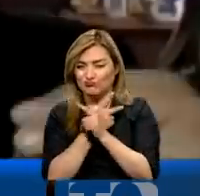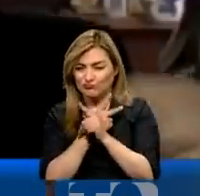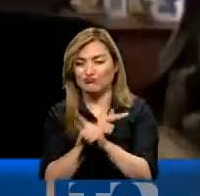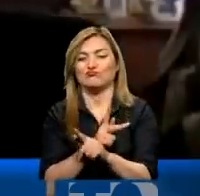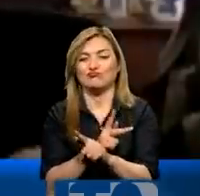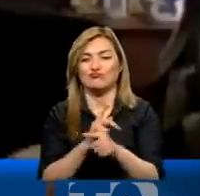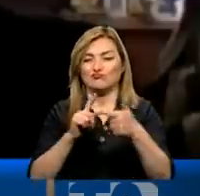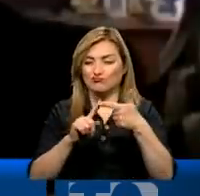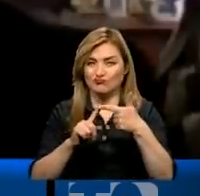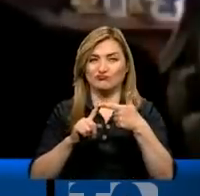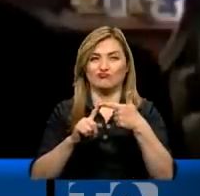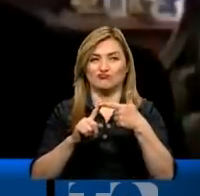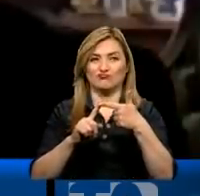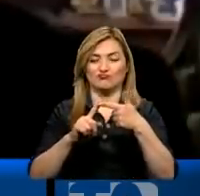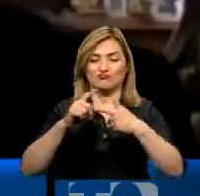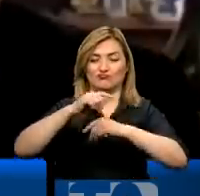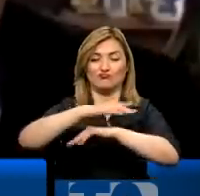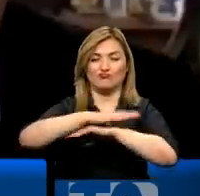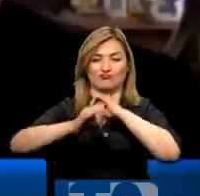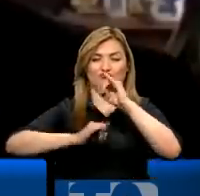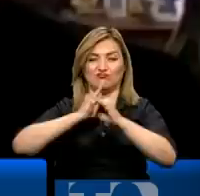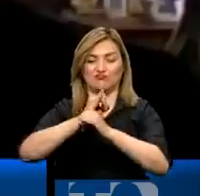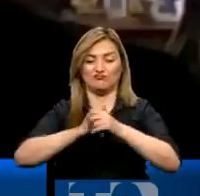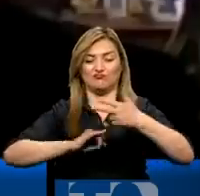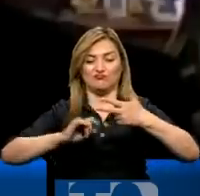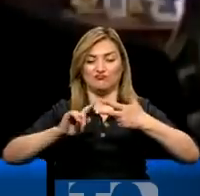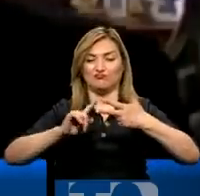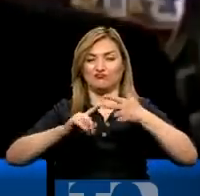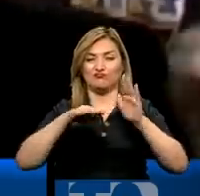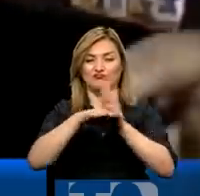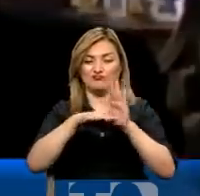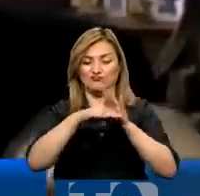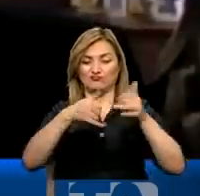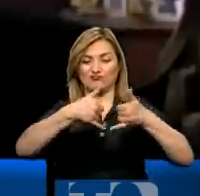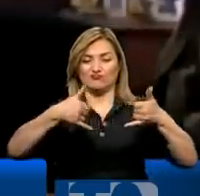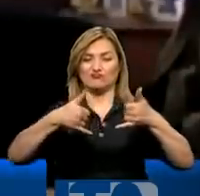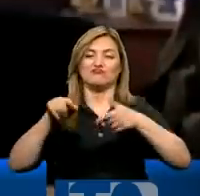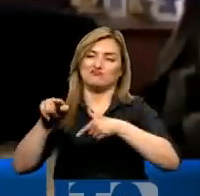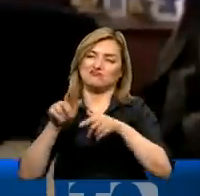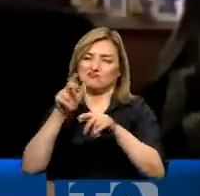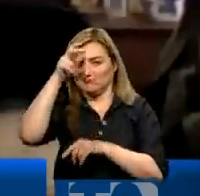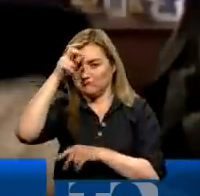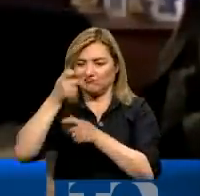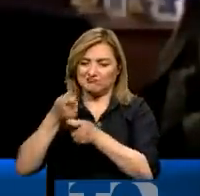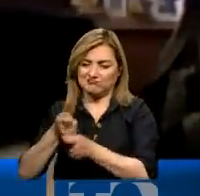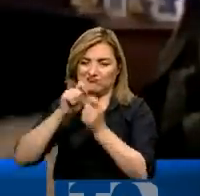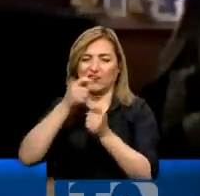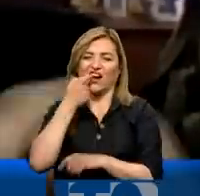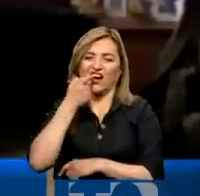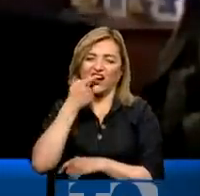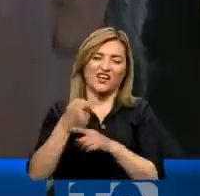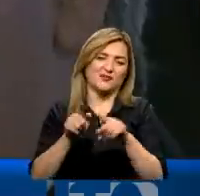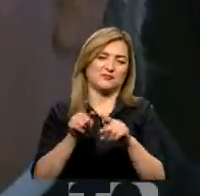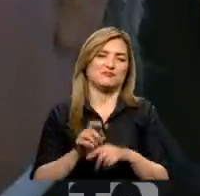están protegiendo las plataformas internacionales y los centros de acopio, están cerca también áreas de explotación